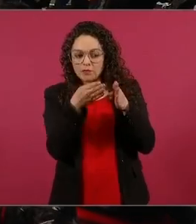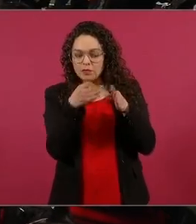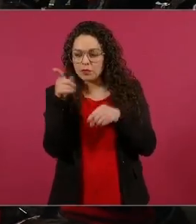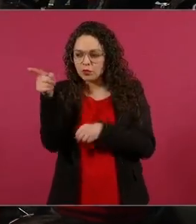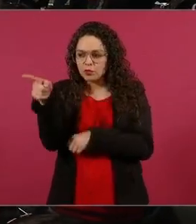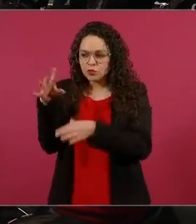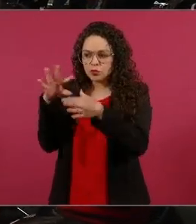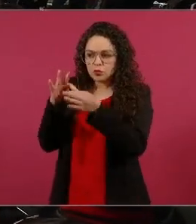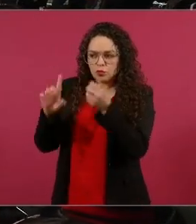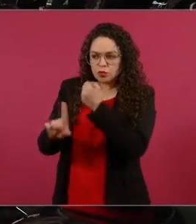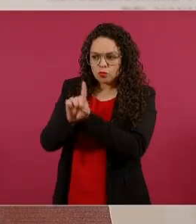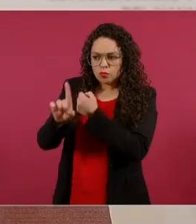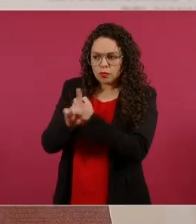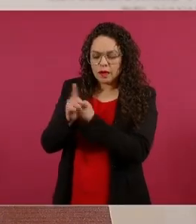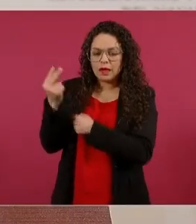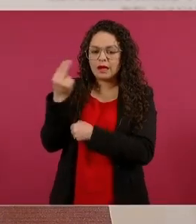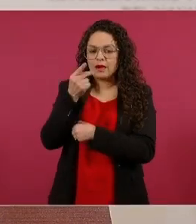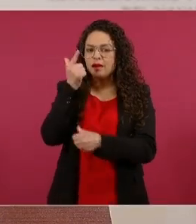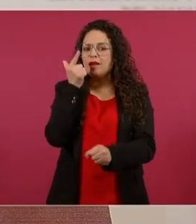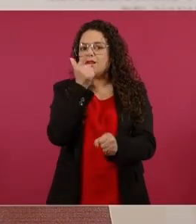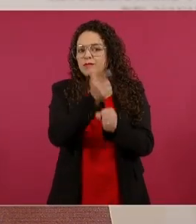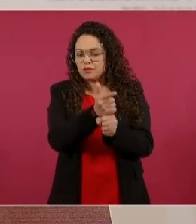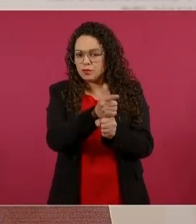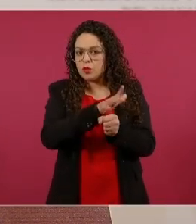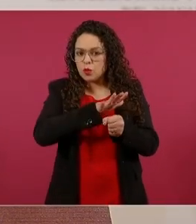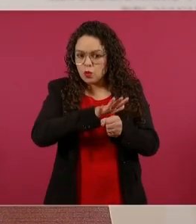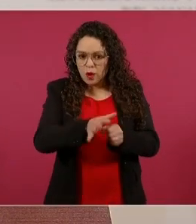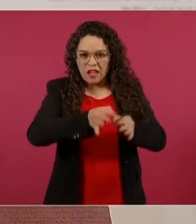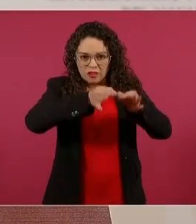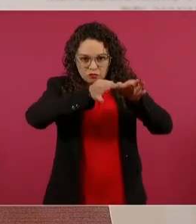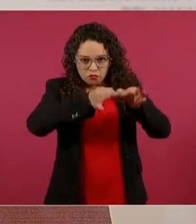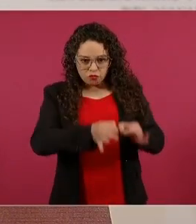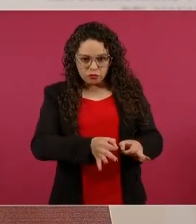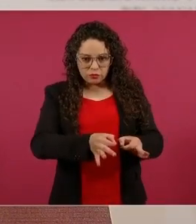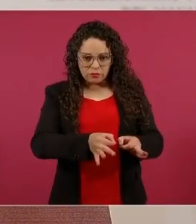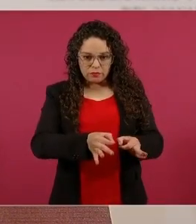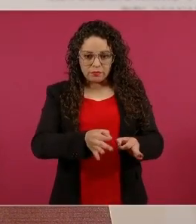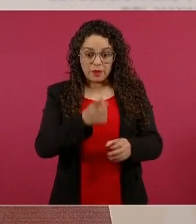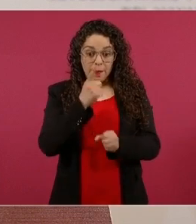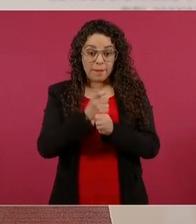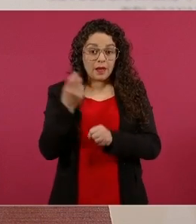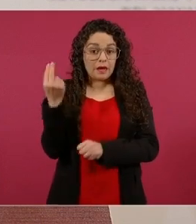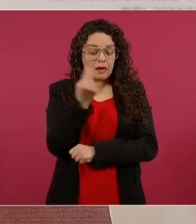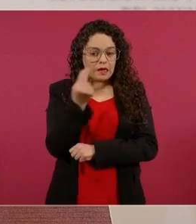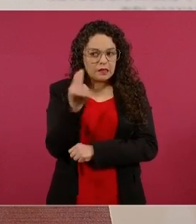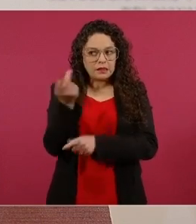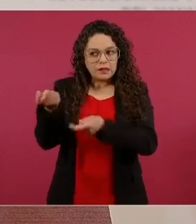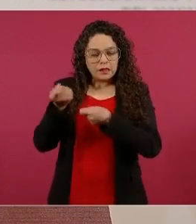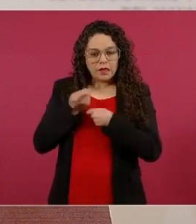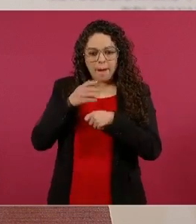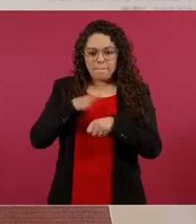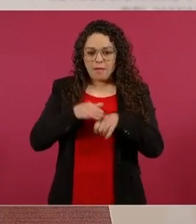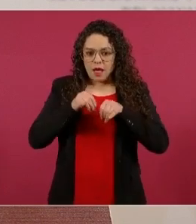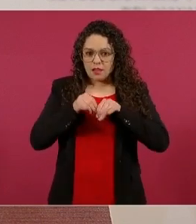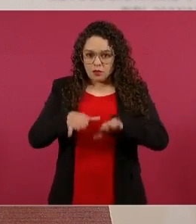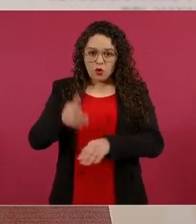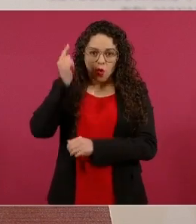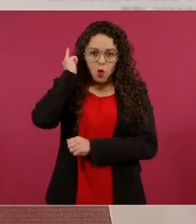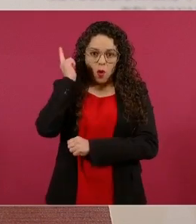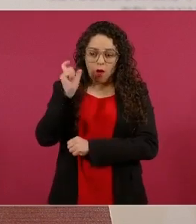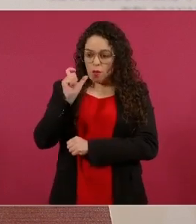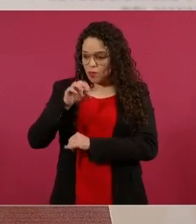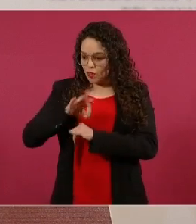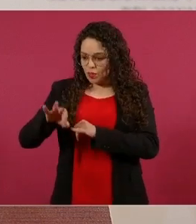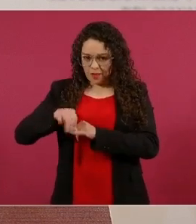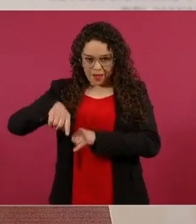planteando eh Cuando para ello necesitaríamos poder tener un poco más de información si gusta al final me la puede